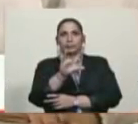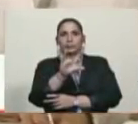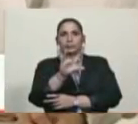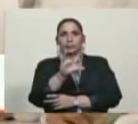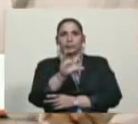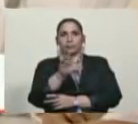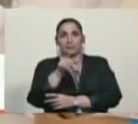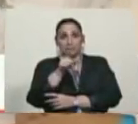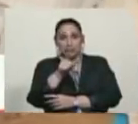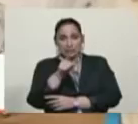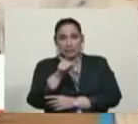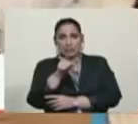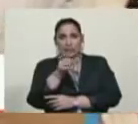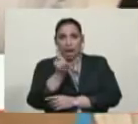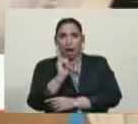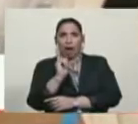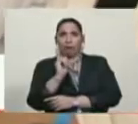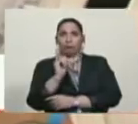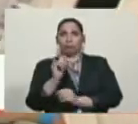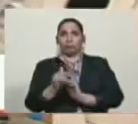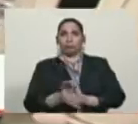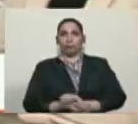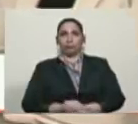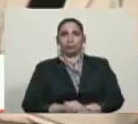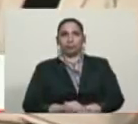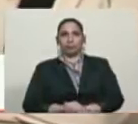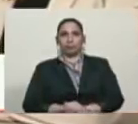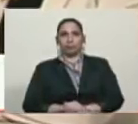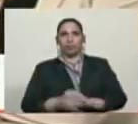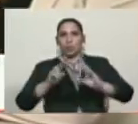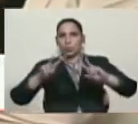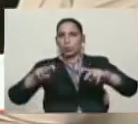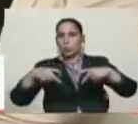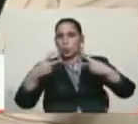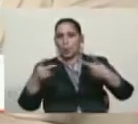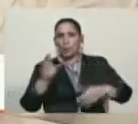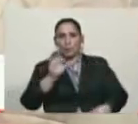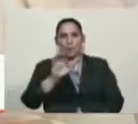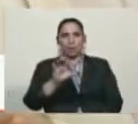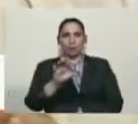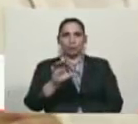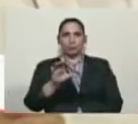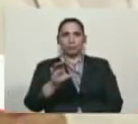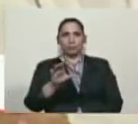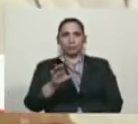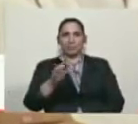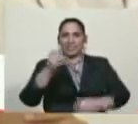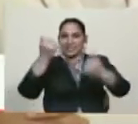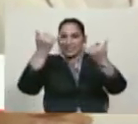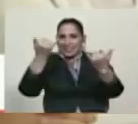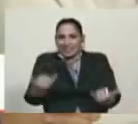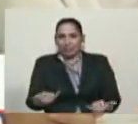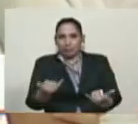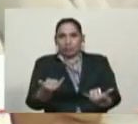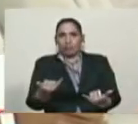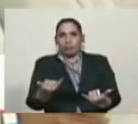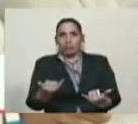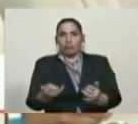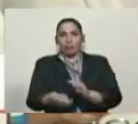que está por existir es un nuevo país que está por existir ya en el presente